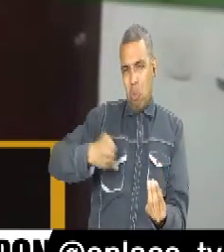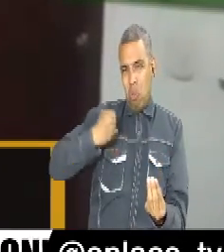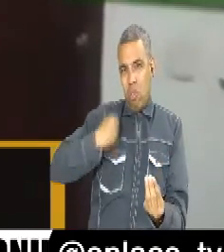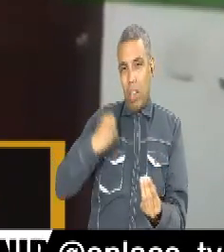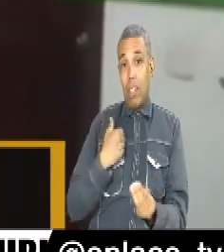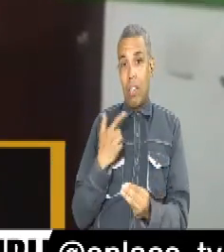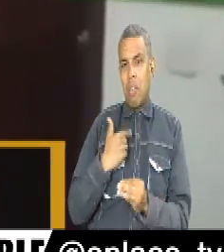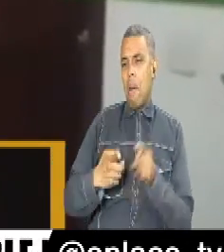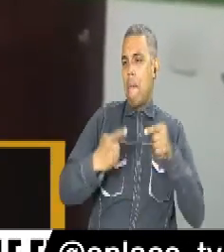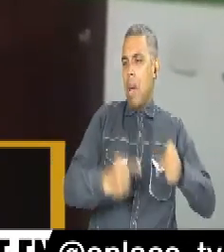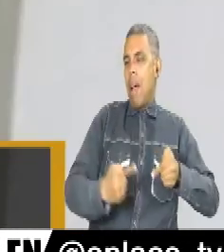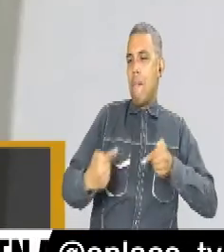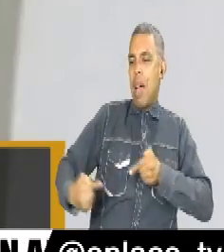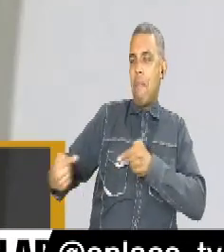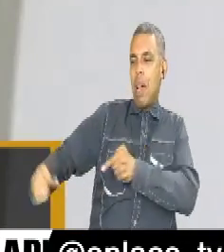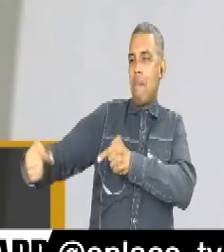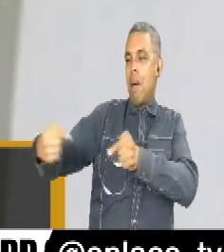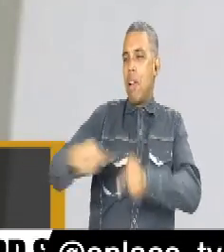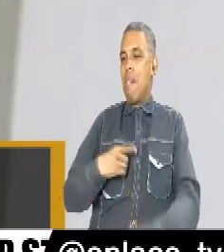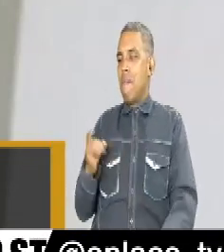padres,